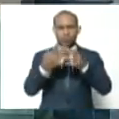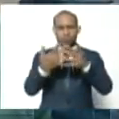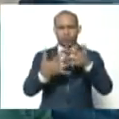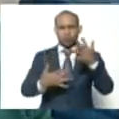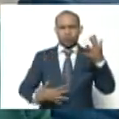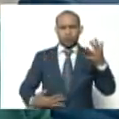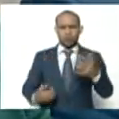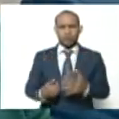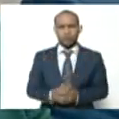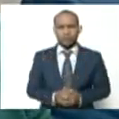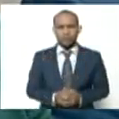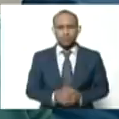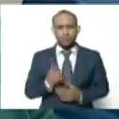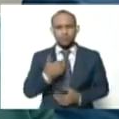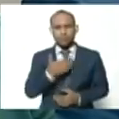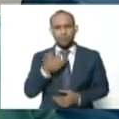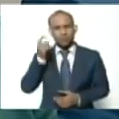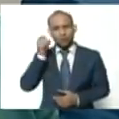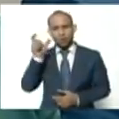que nuestra ministra Carolis